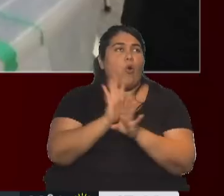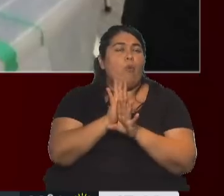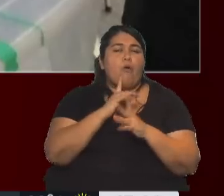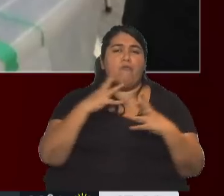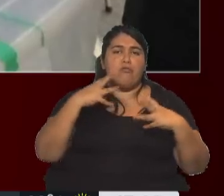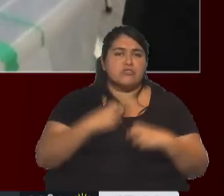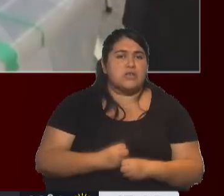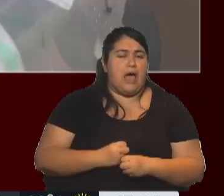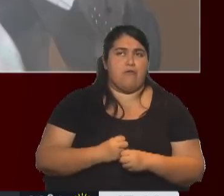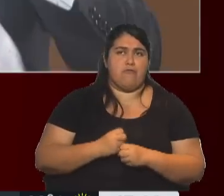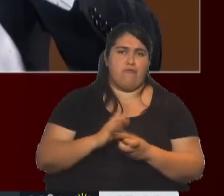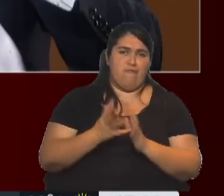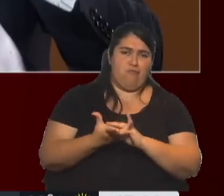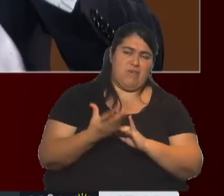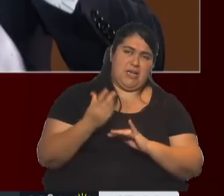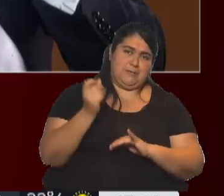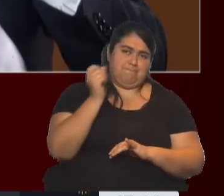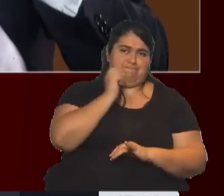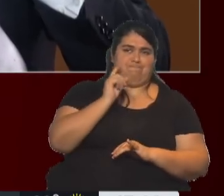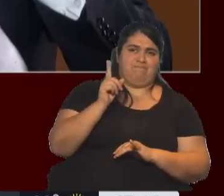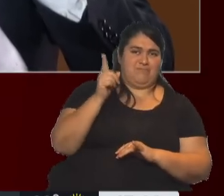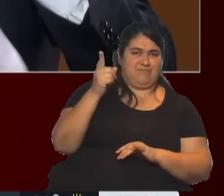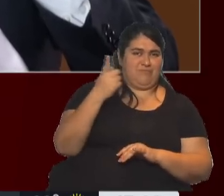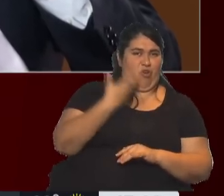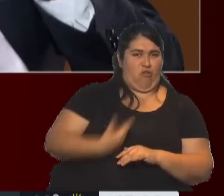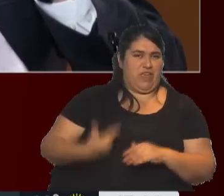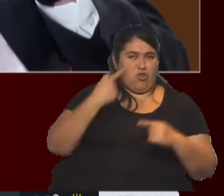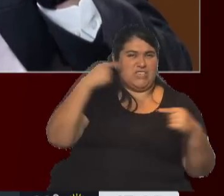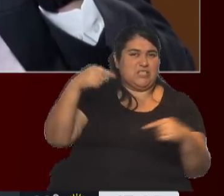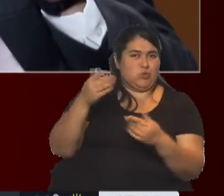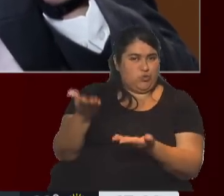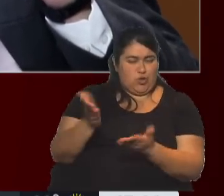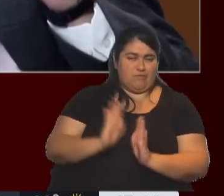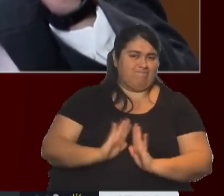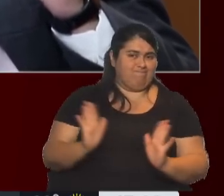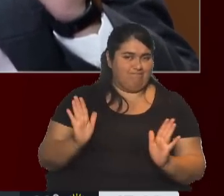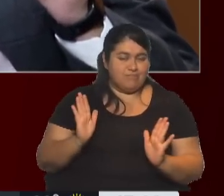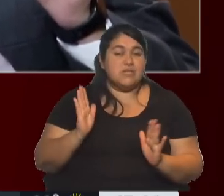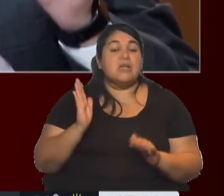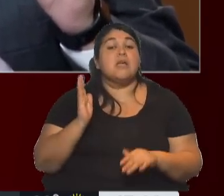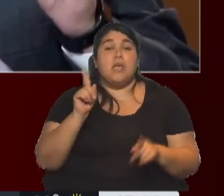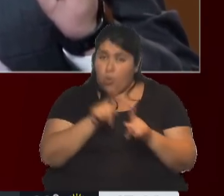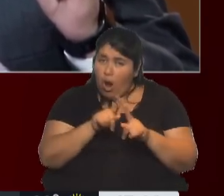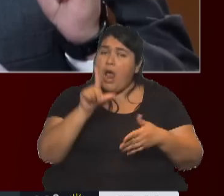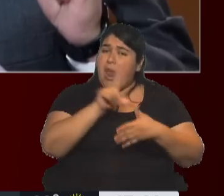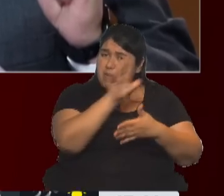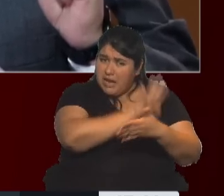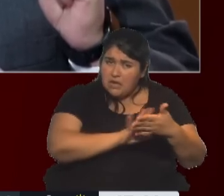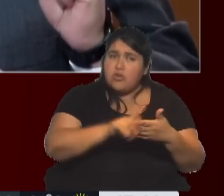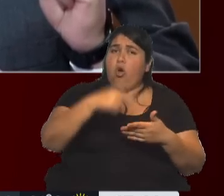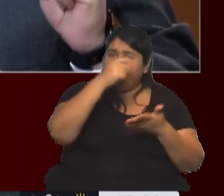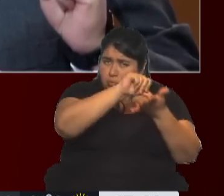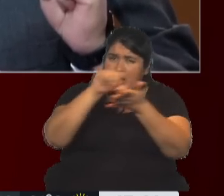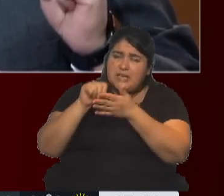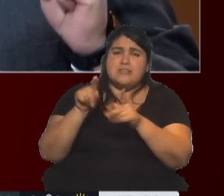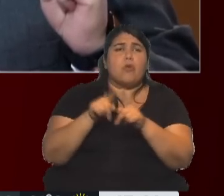la institucionalidad es la ultraderecha, que es algo que pasa en un montón de otros lugares del mundo y América Latina. O sea, la frustración, el enojo, el